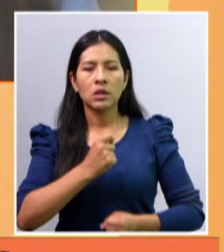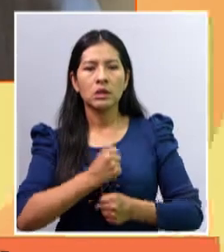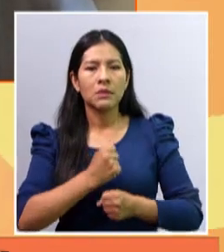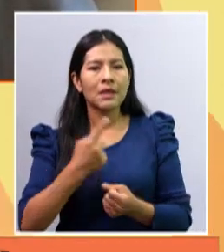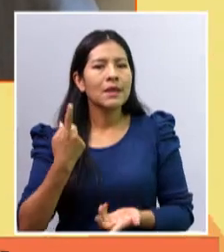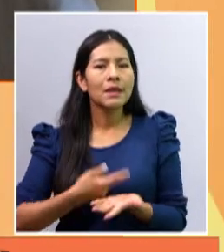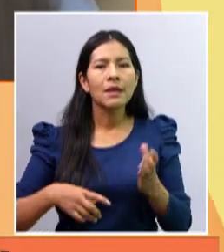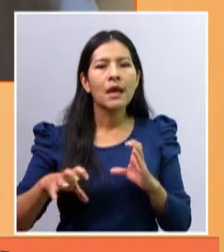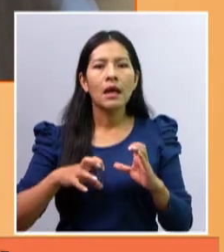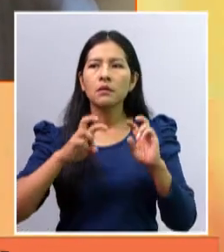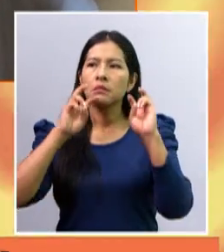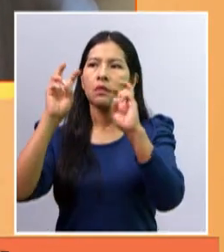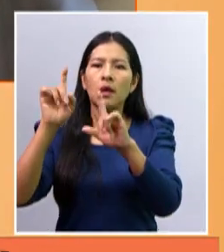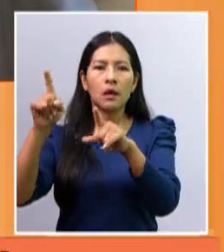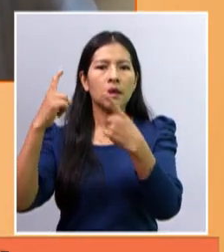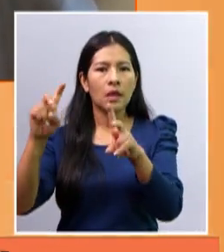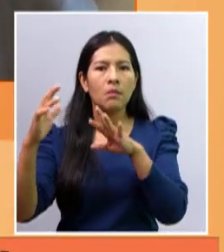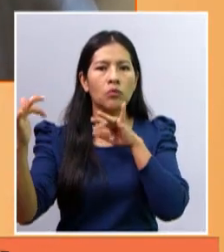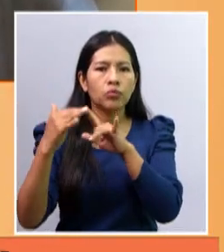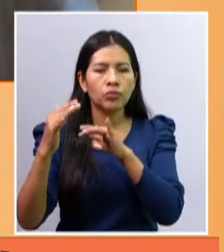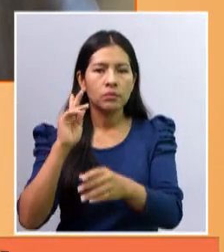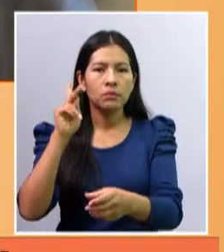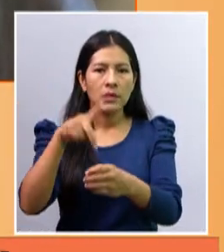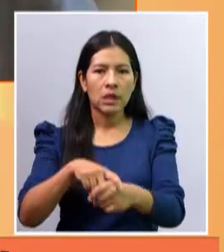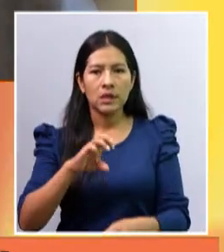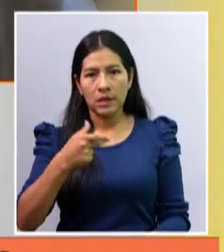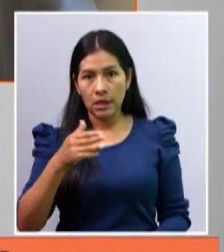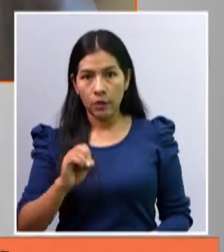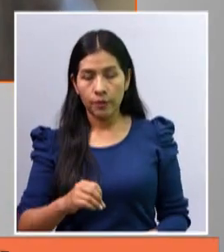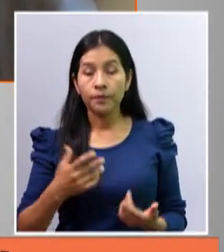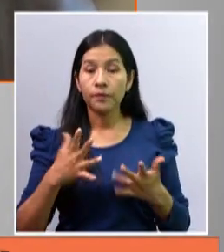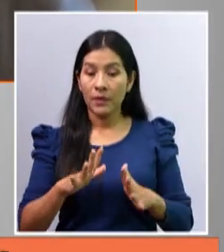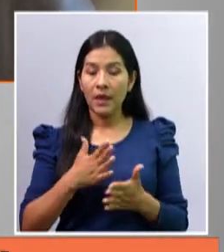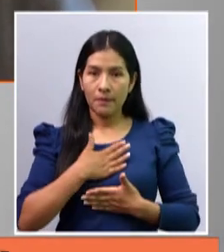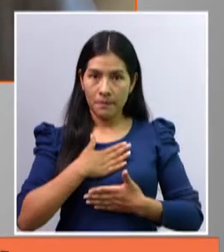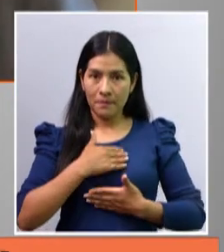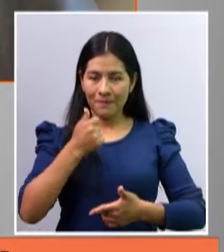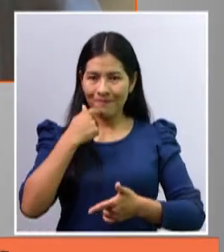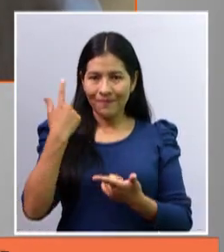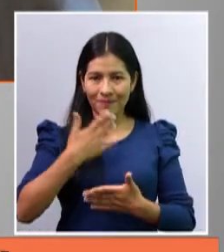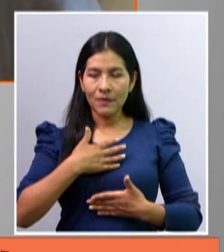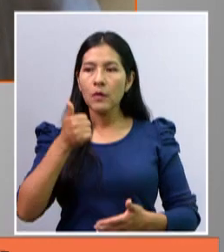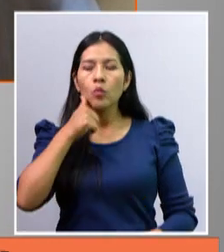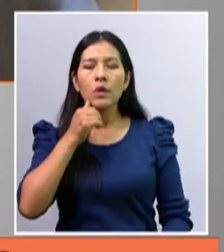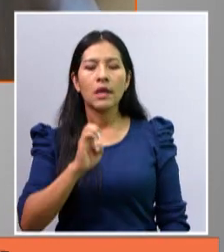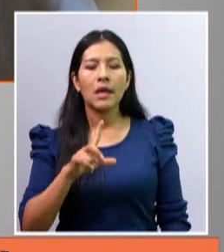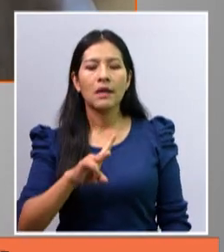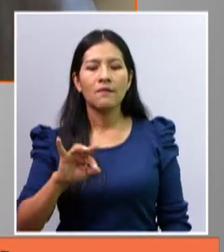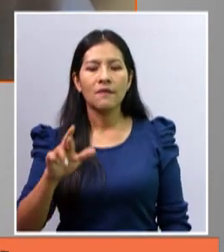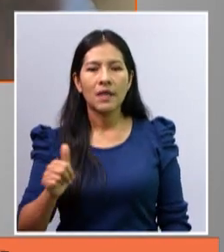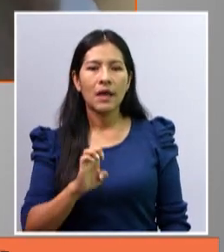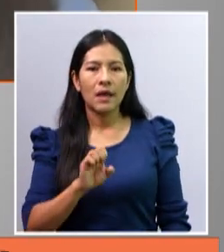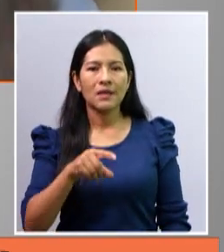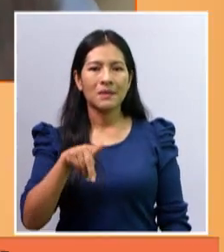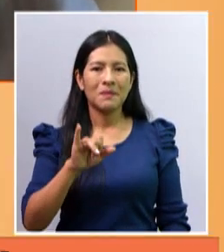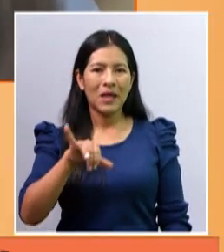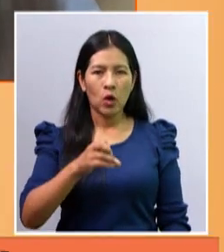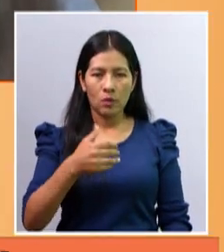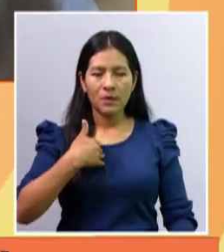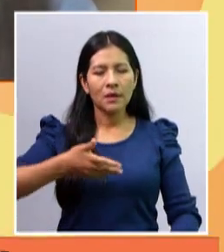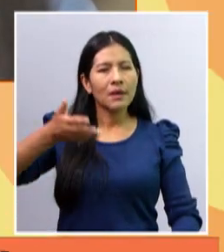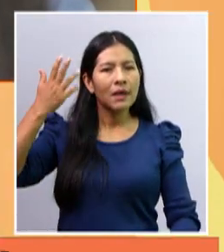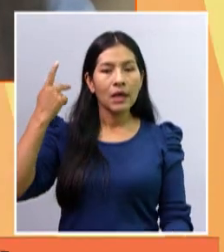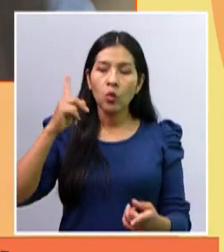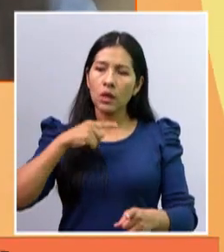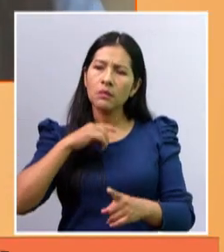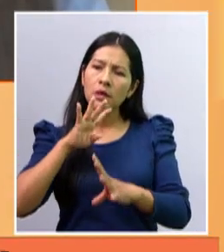y Debo Debo decir que una maestra mía la gran Elvira espejo Me dijo en su momento cuando le comenté sobre